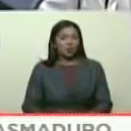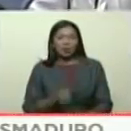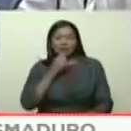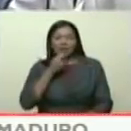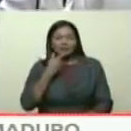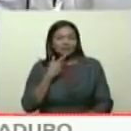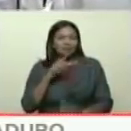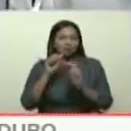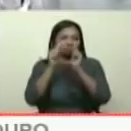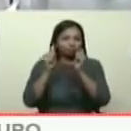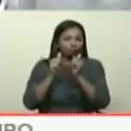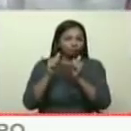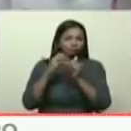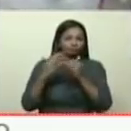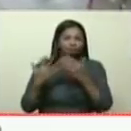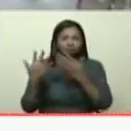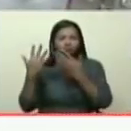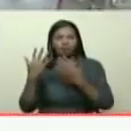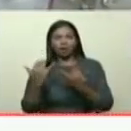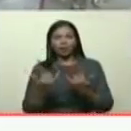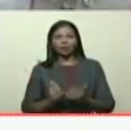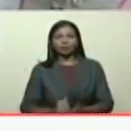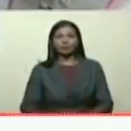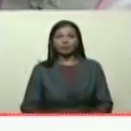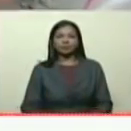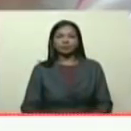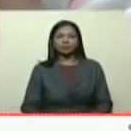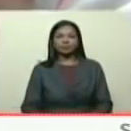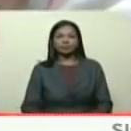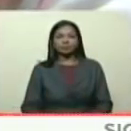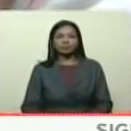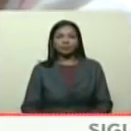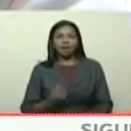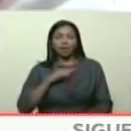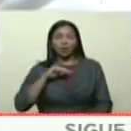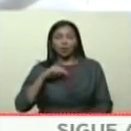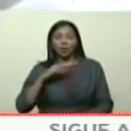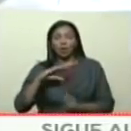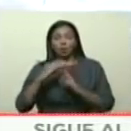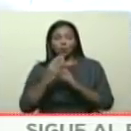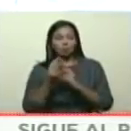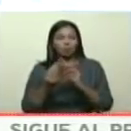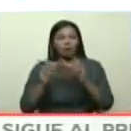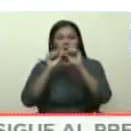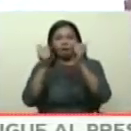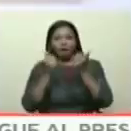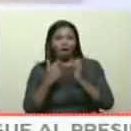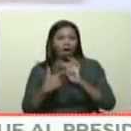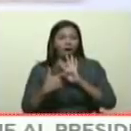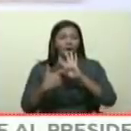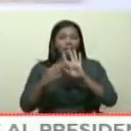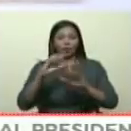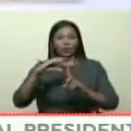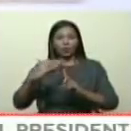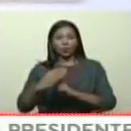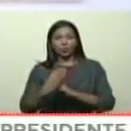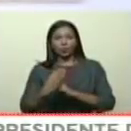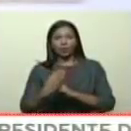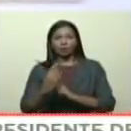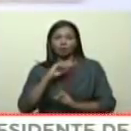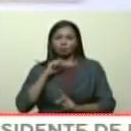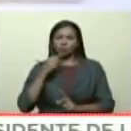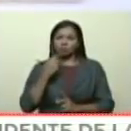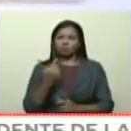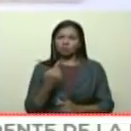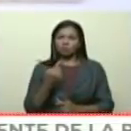hermosa diversidad, gracias, de nuestra cultura, de las expresiones de nuestra cultura. Y estábamos